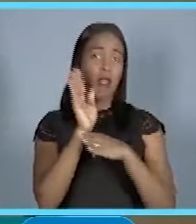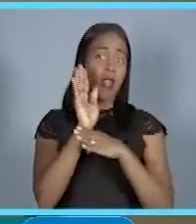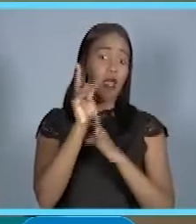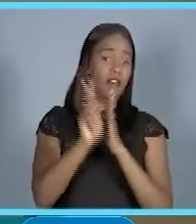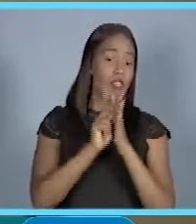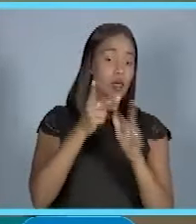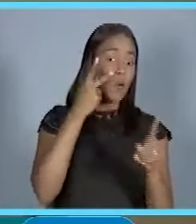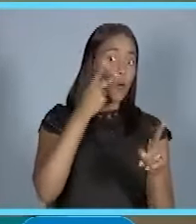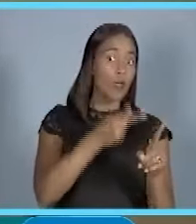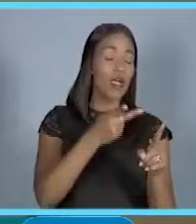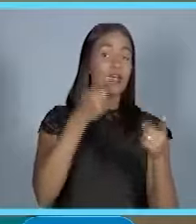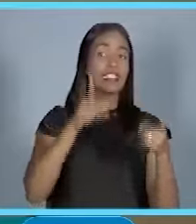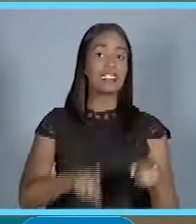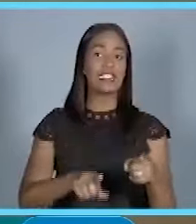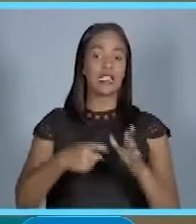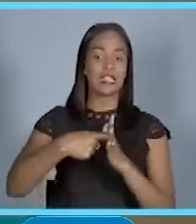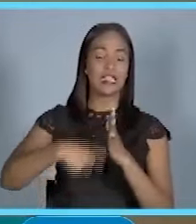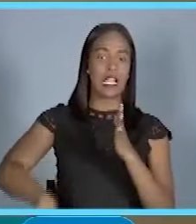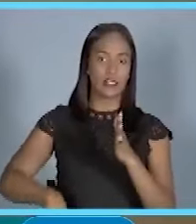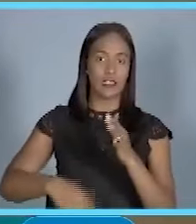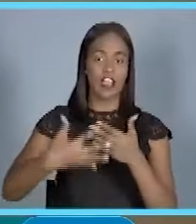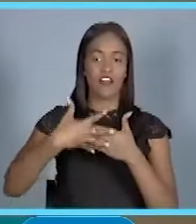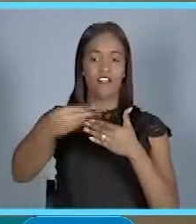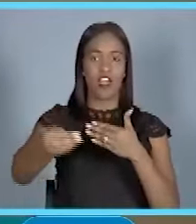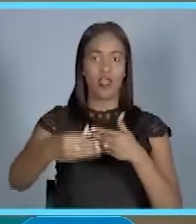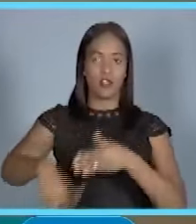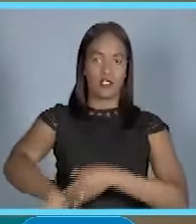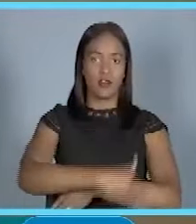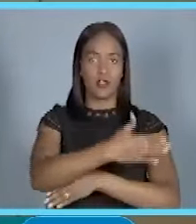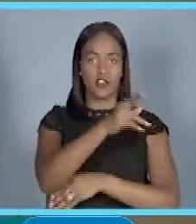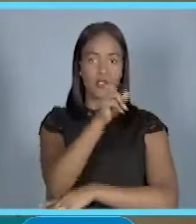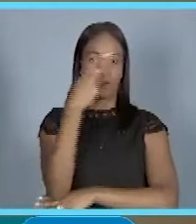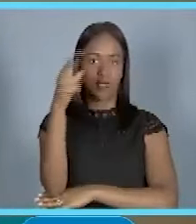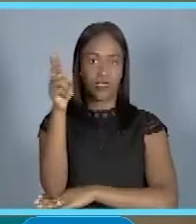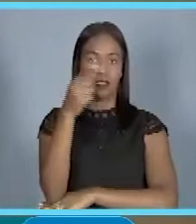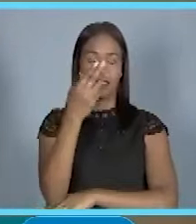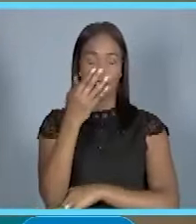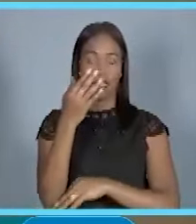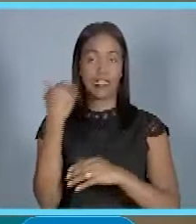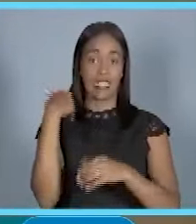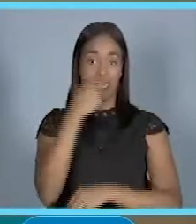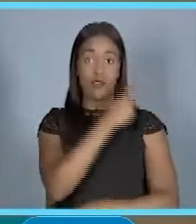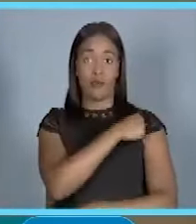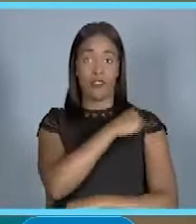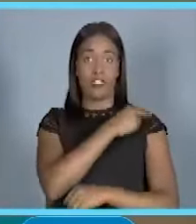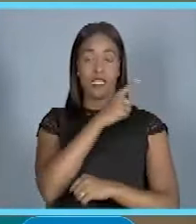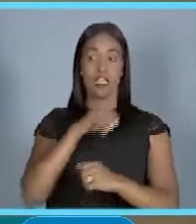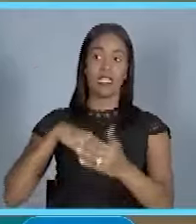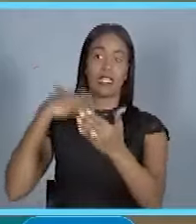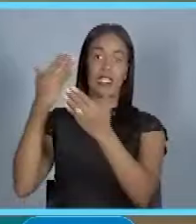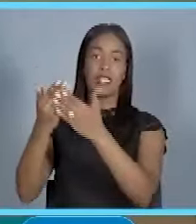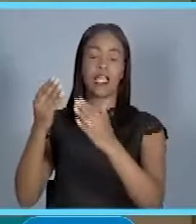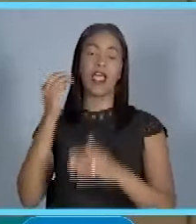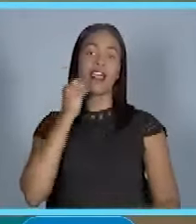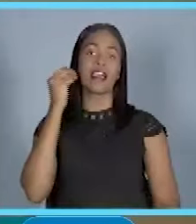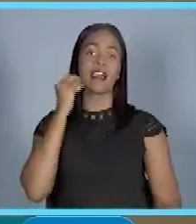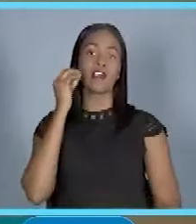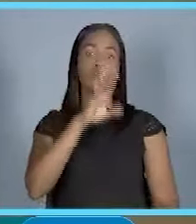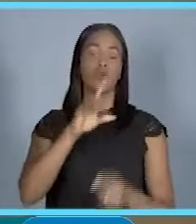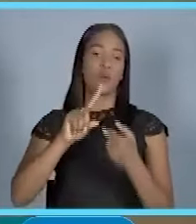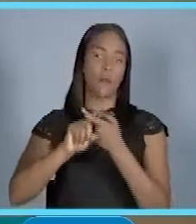seguridad, tomando un taxi en las afueras del hospital, que se encargó de trasladarla hasta una vivienda de un